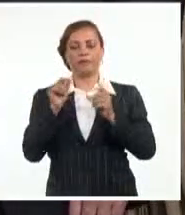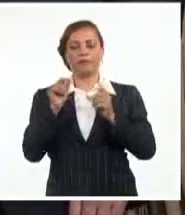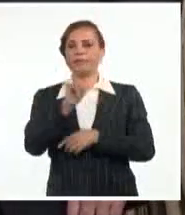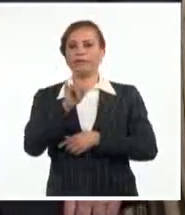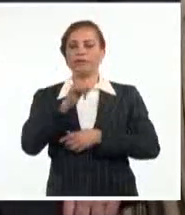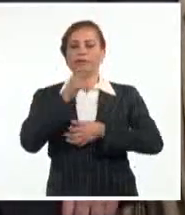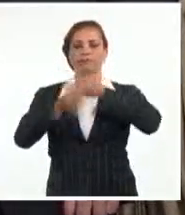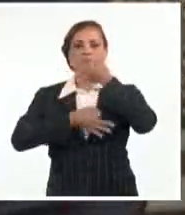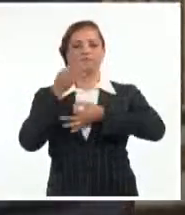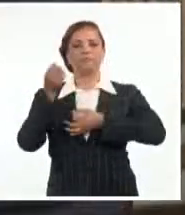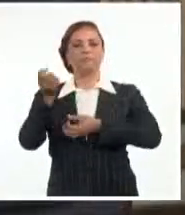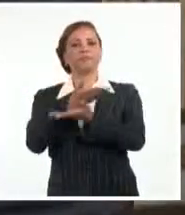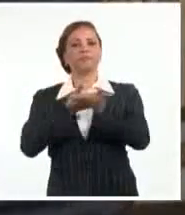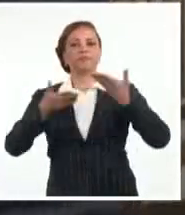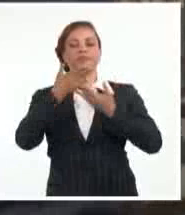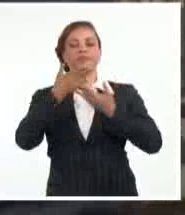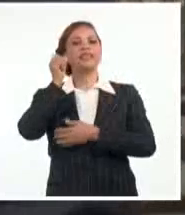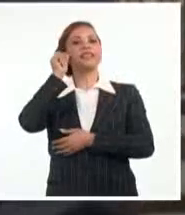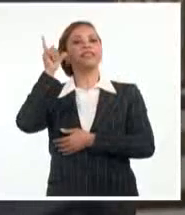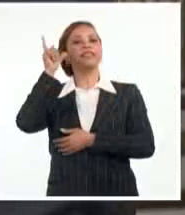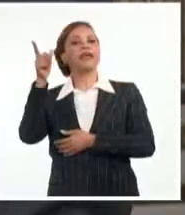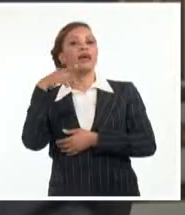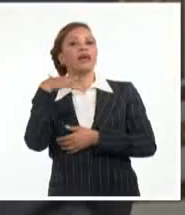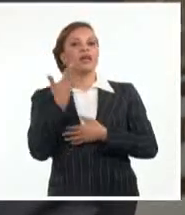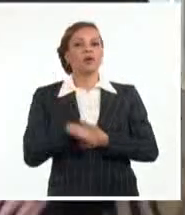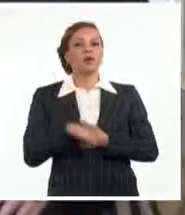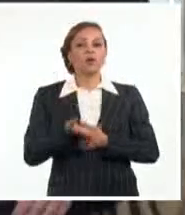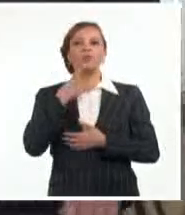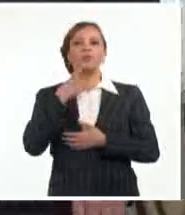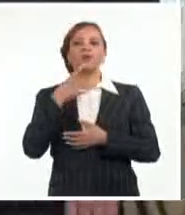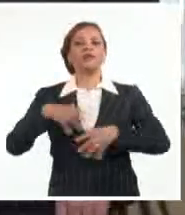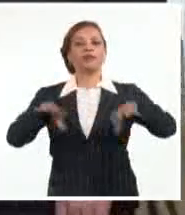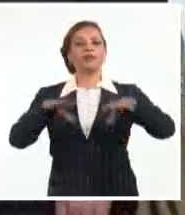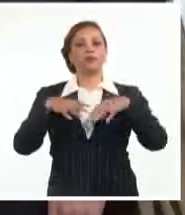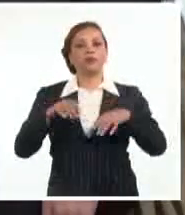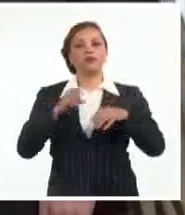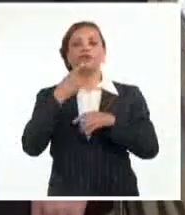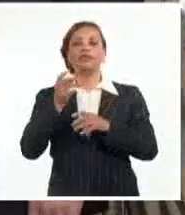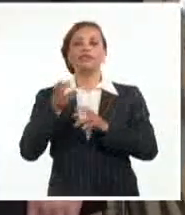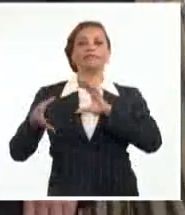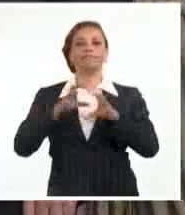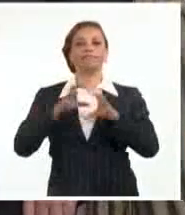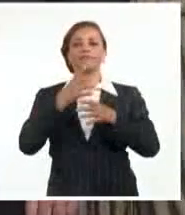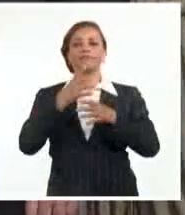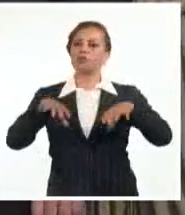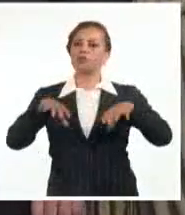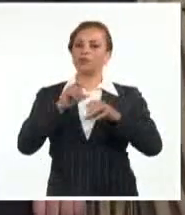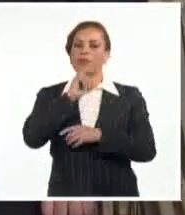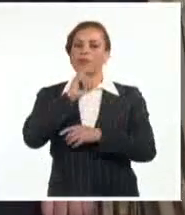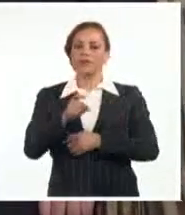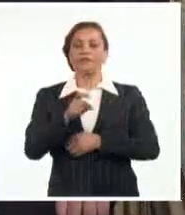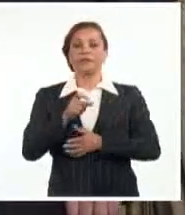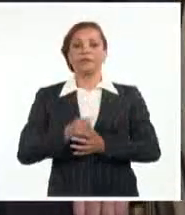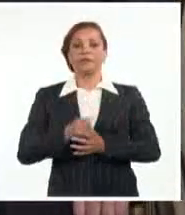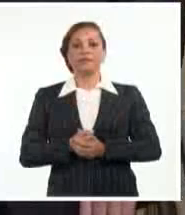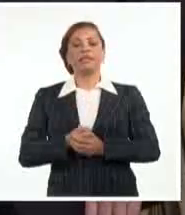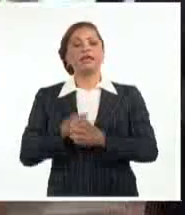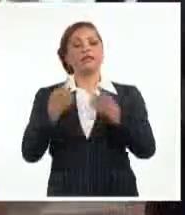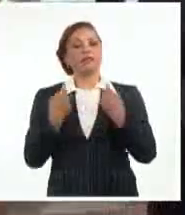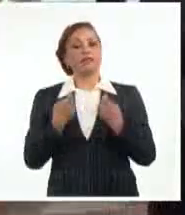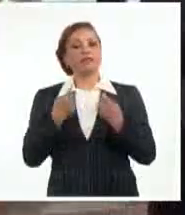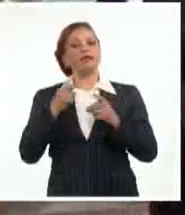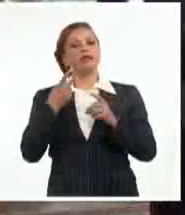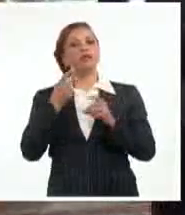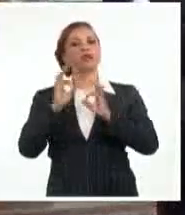Igualmente, intercambiaron ideas sobre el actual escenario regional y sus complejos desafíos, que ratifica la necesidad de preservar